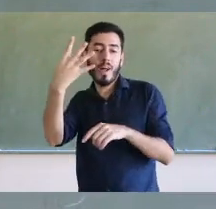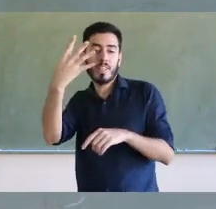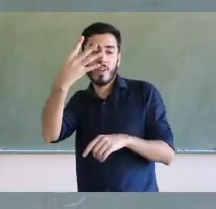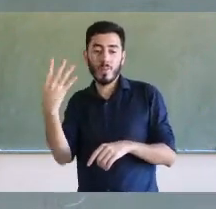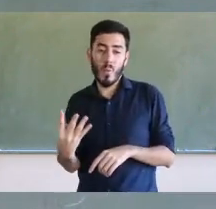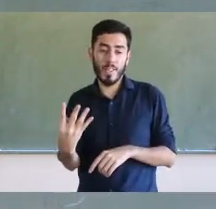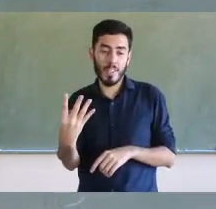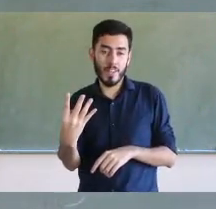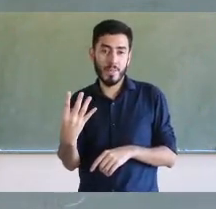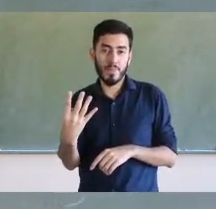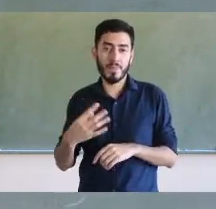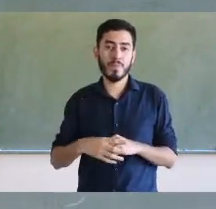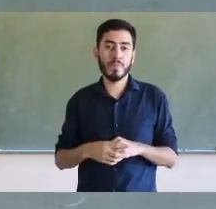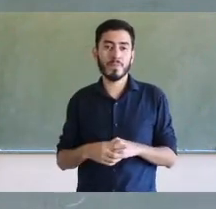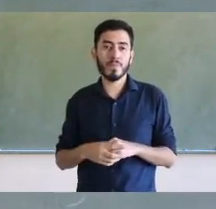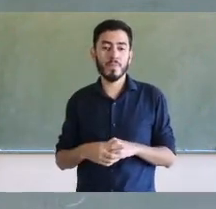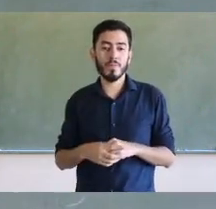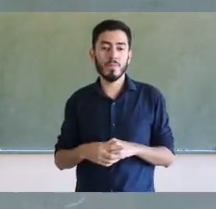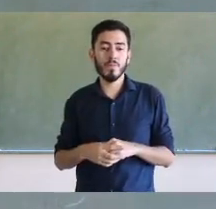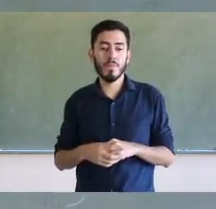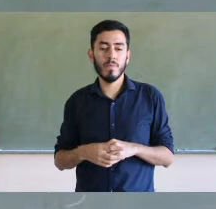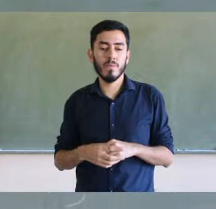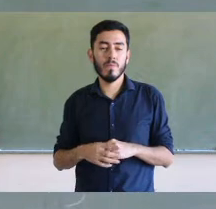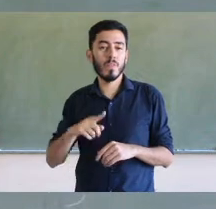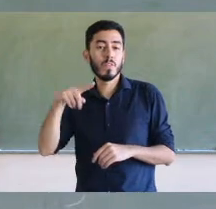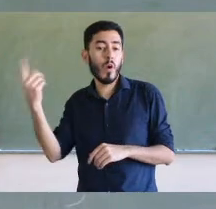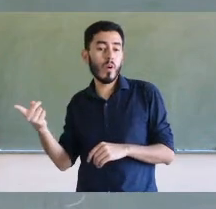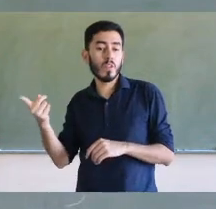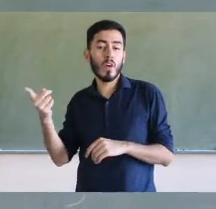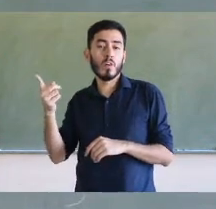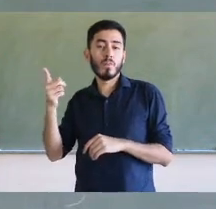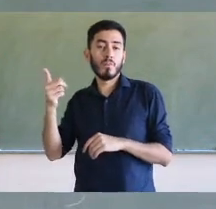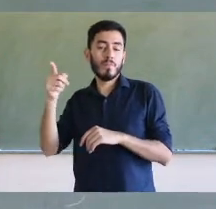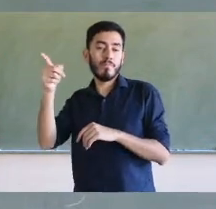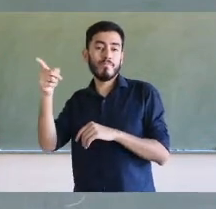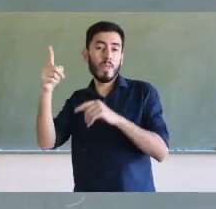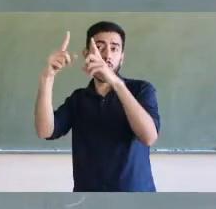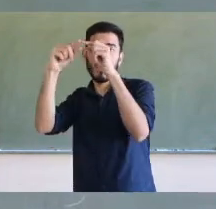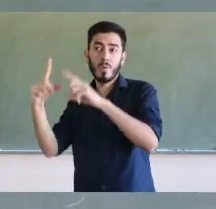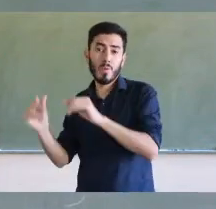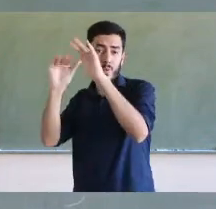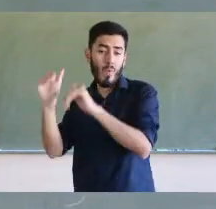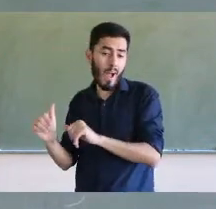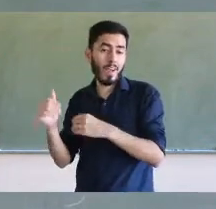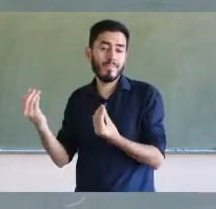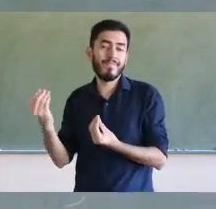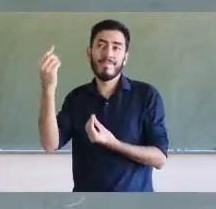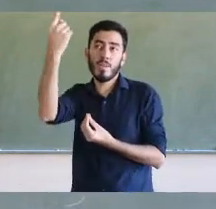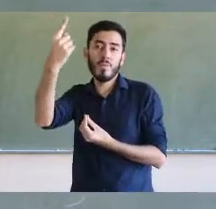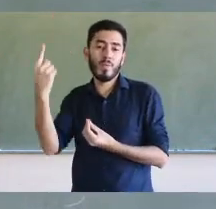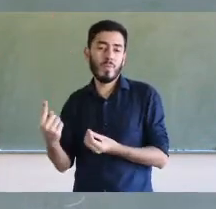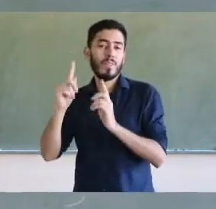1 del numerador también lo multiplico por 4. Luego, como en la segunda fracción el denominador es el mismo, el